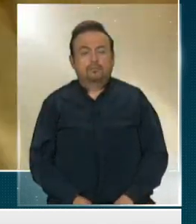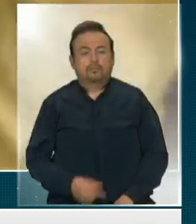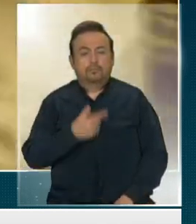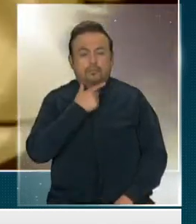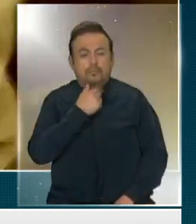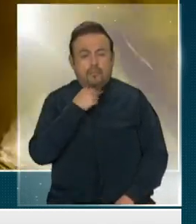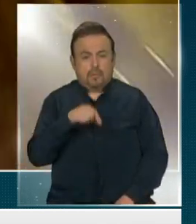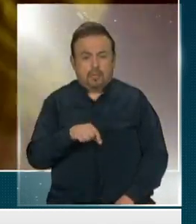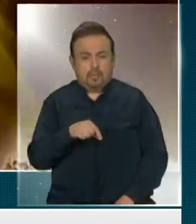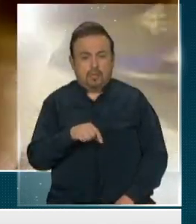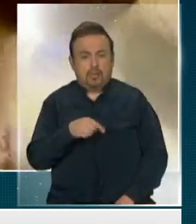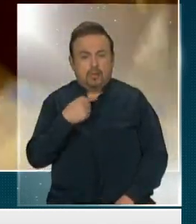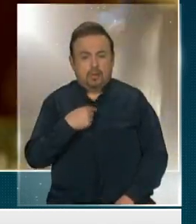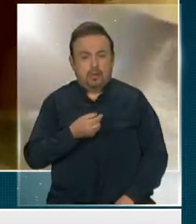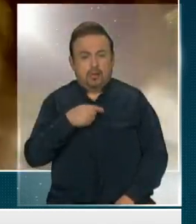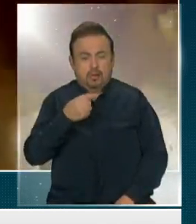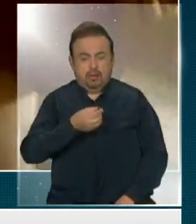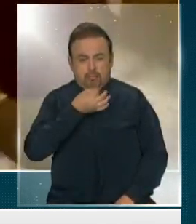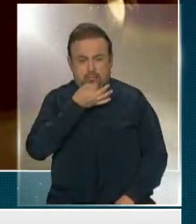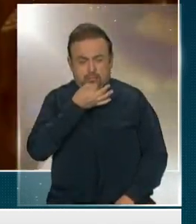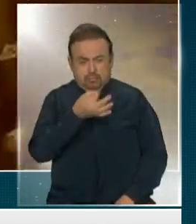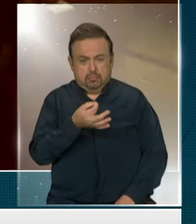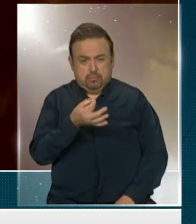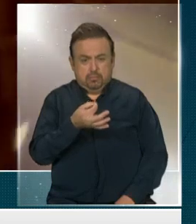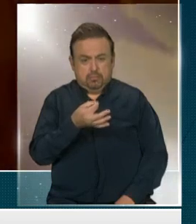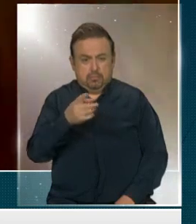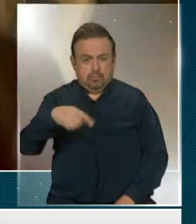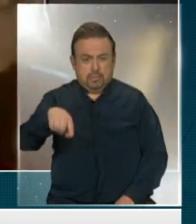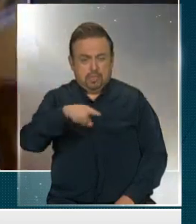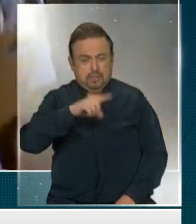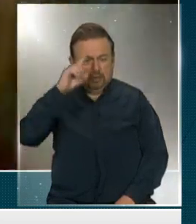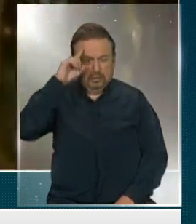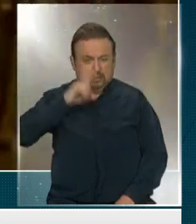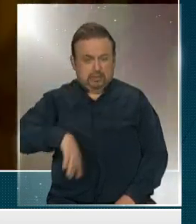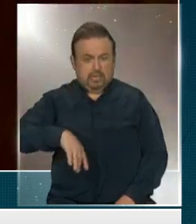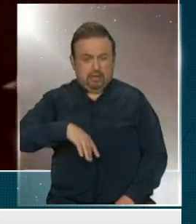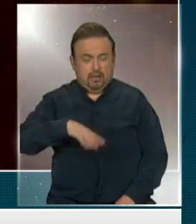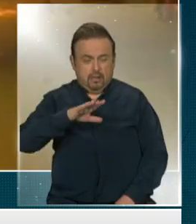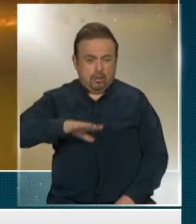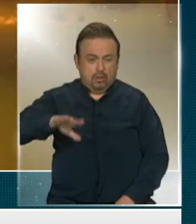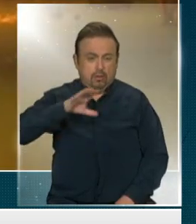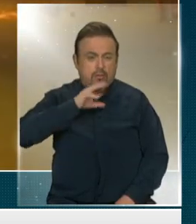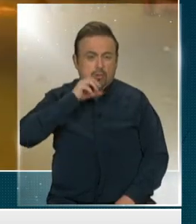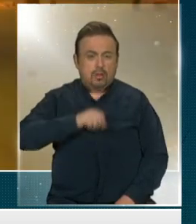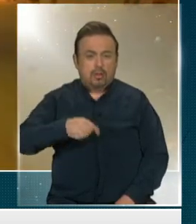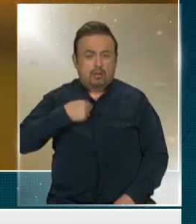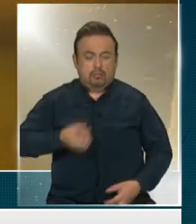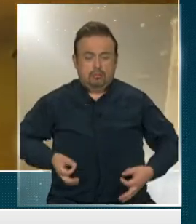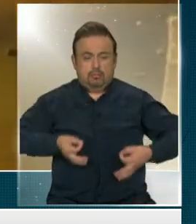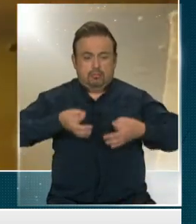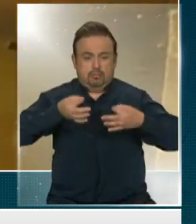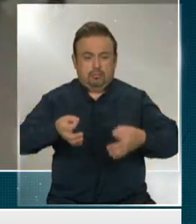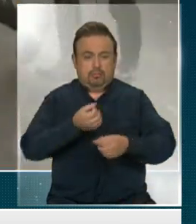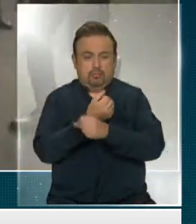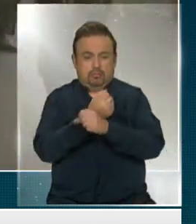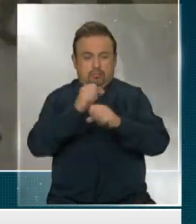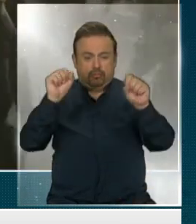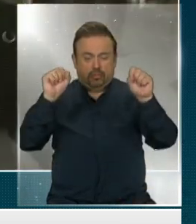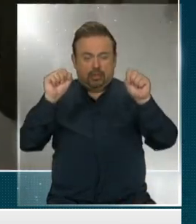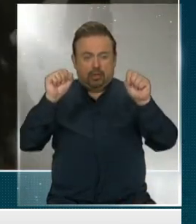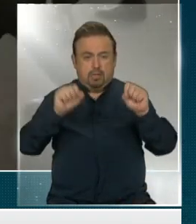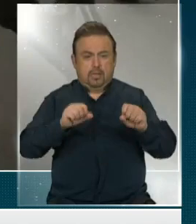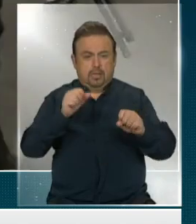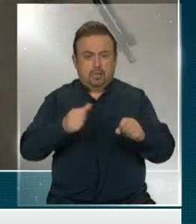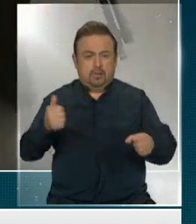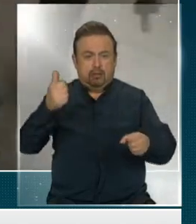quiero hacer de conocimiento a todo el país que presento mi renuncia irrevocable del